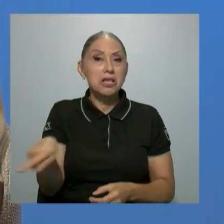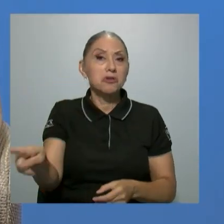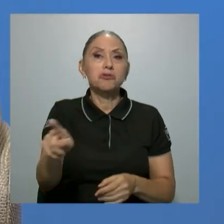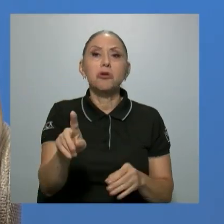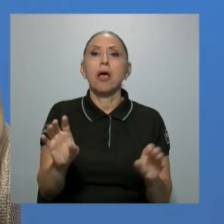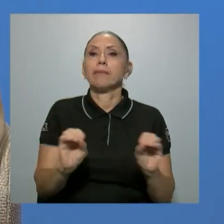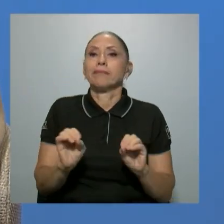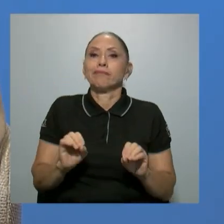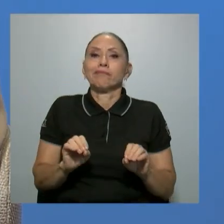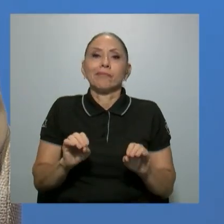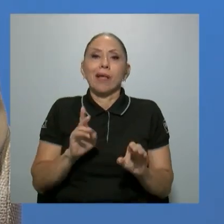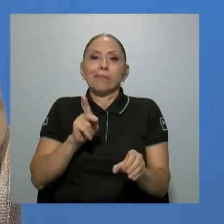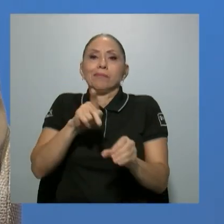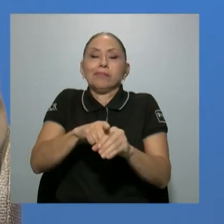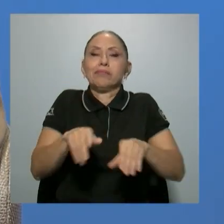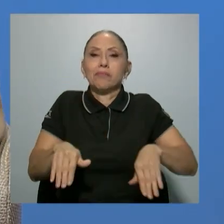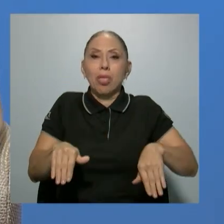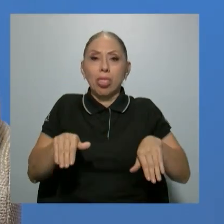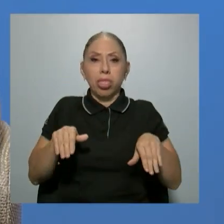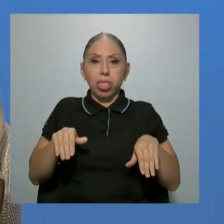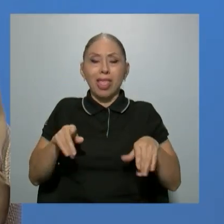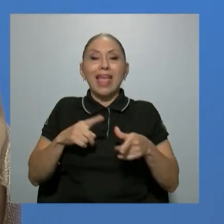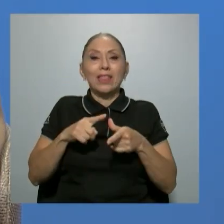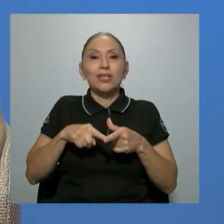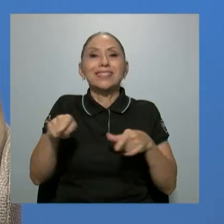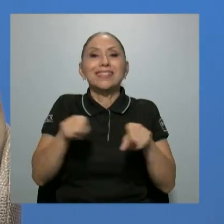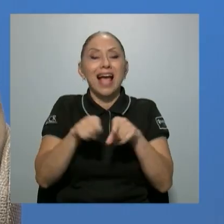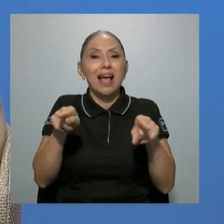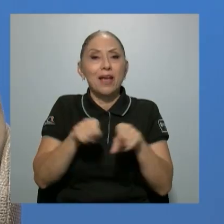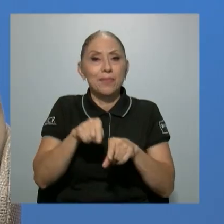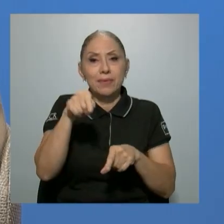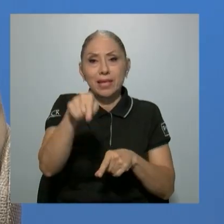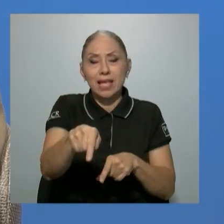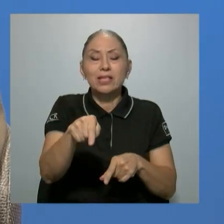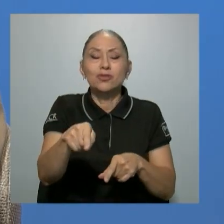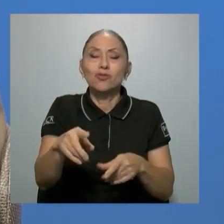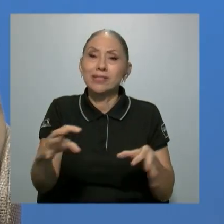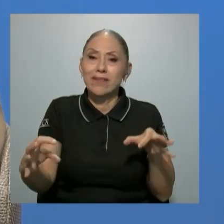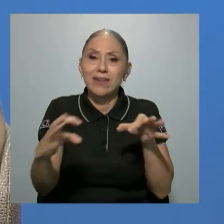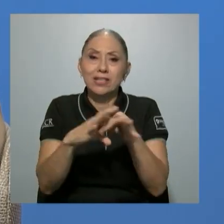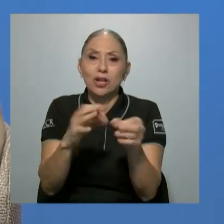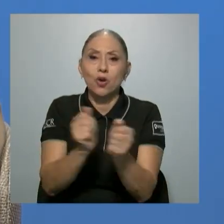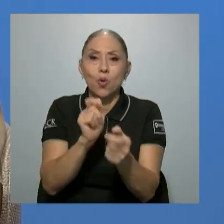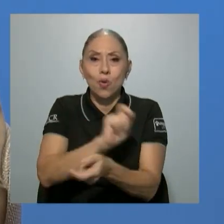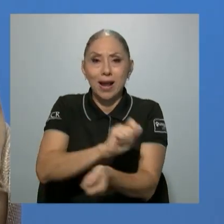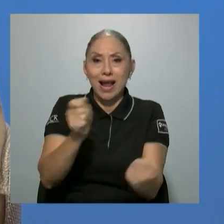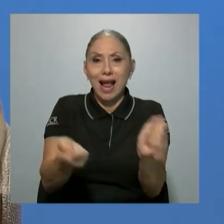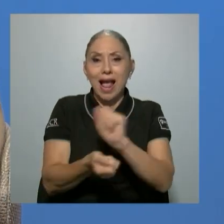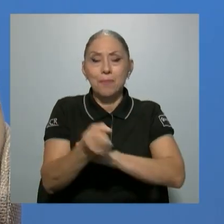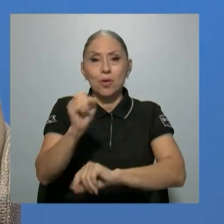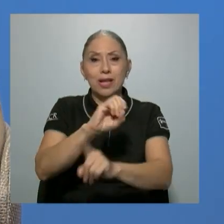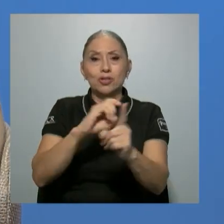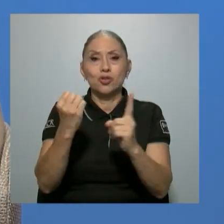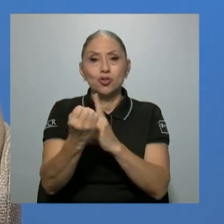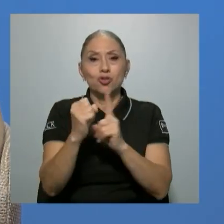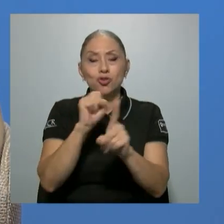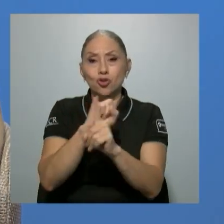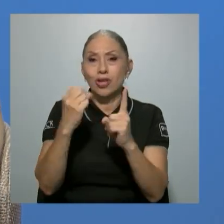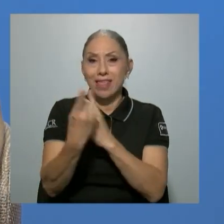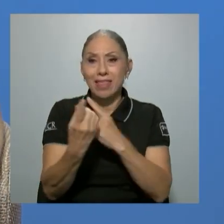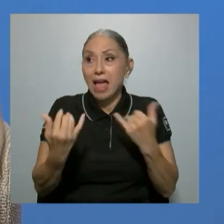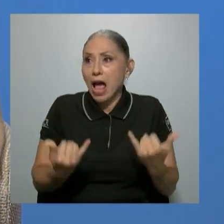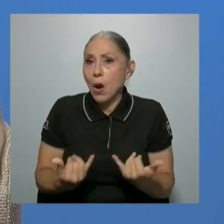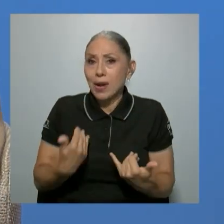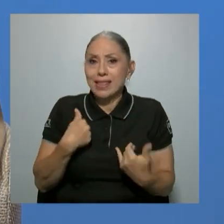a eso tiene que ver también un cambio con la sociedad que tenemos, donde cada vez tenemos más medios digitales, más formas